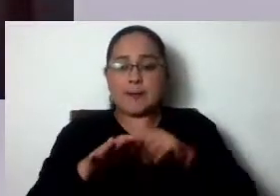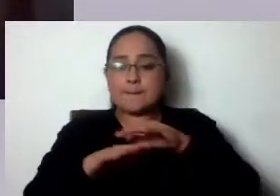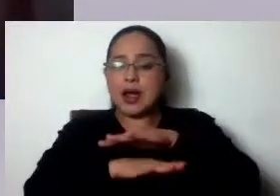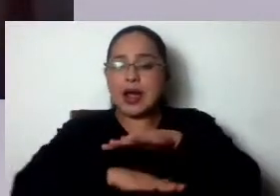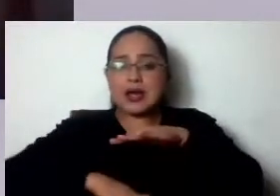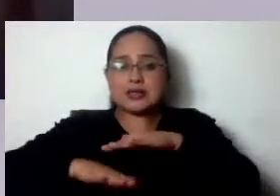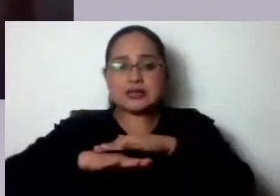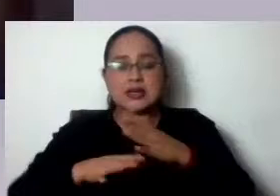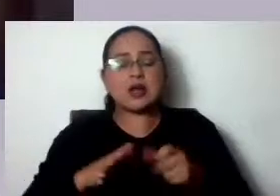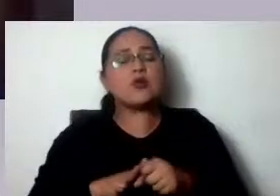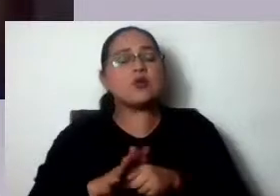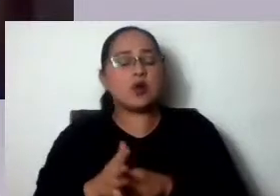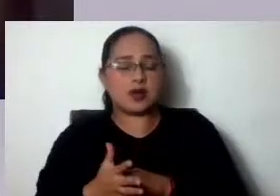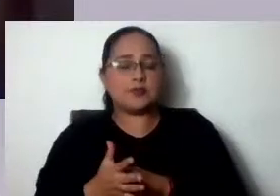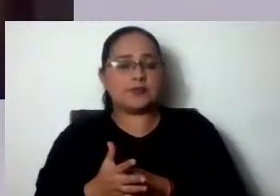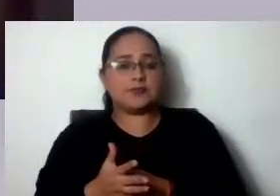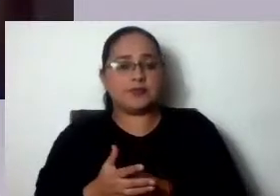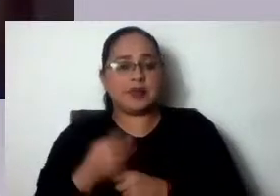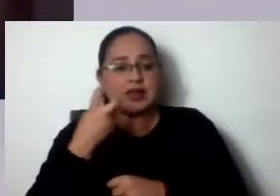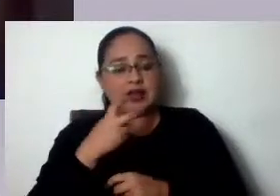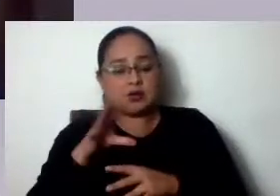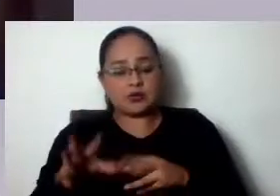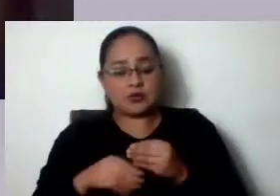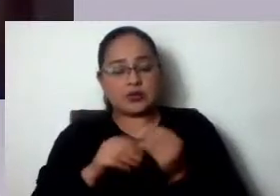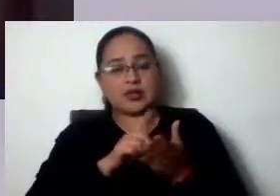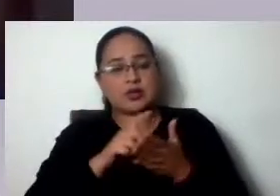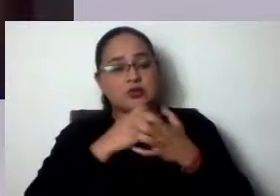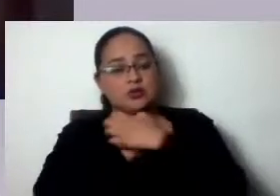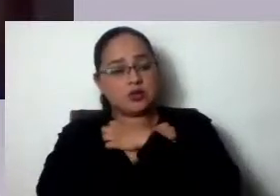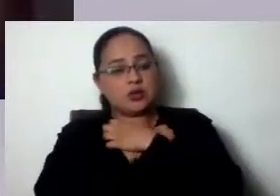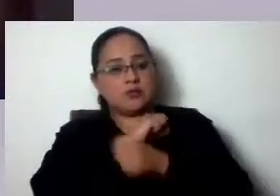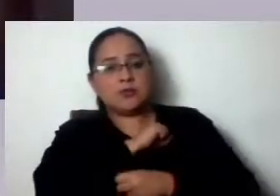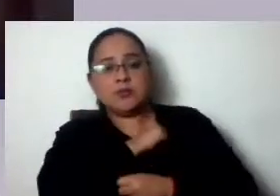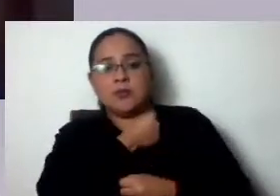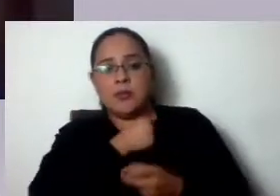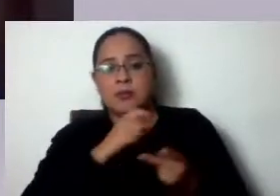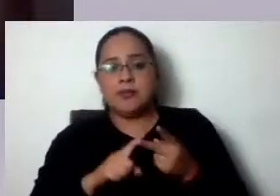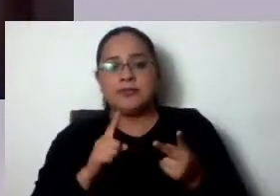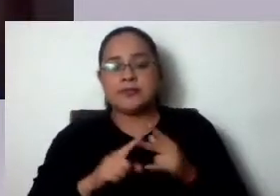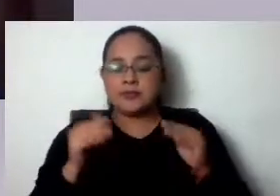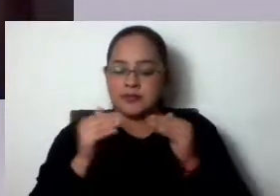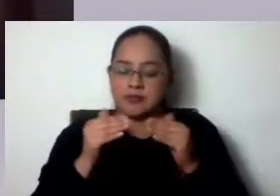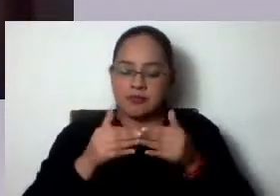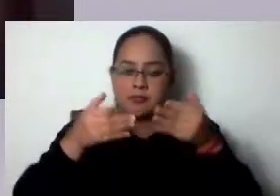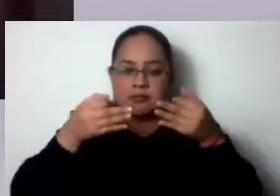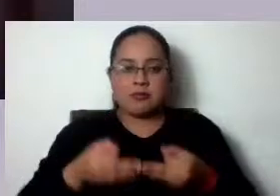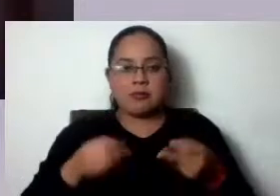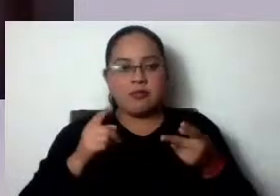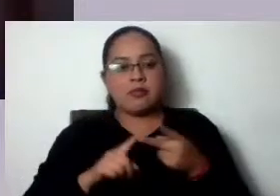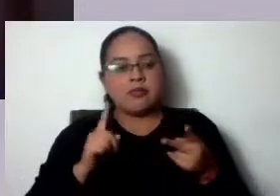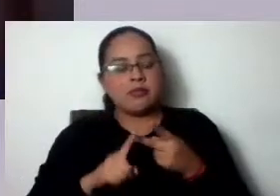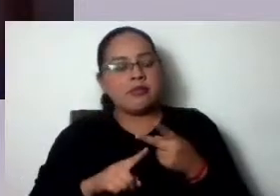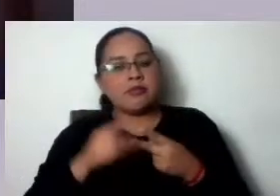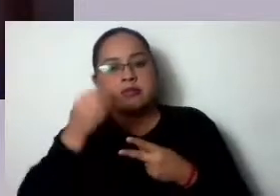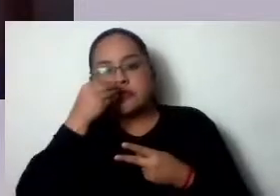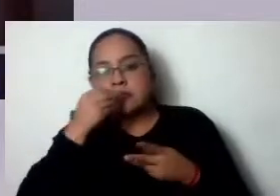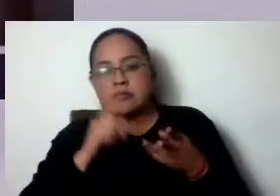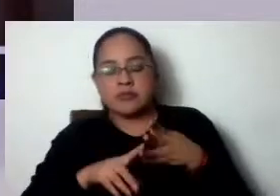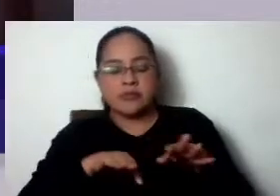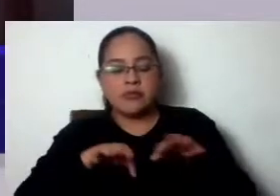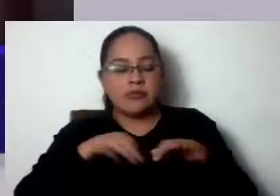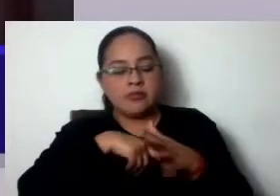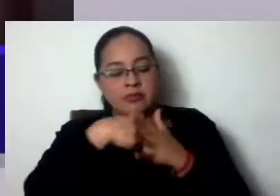la incorporación de los derechos a la educación a la salud a la vivienda a la alimentación y al trabajo